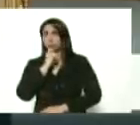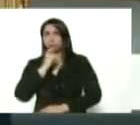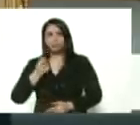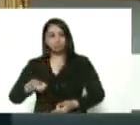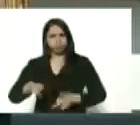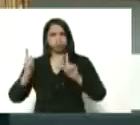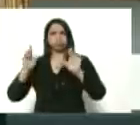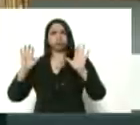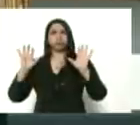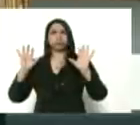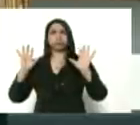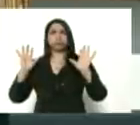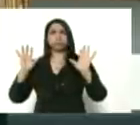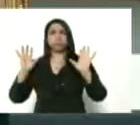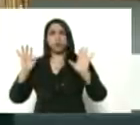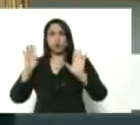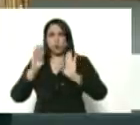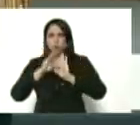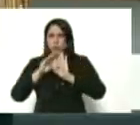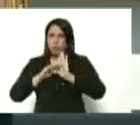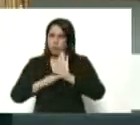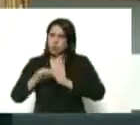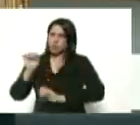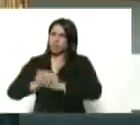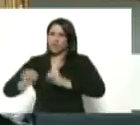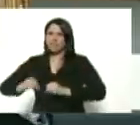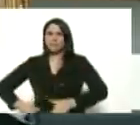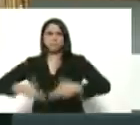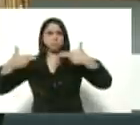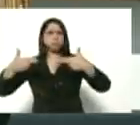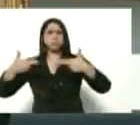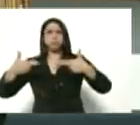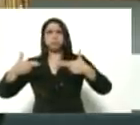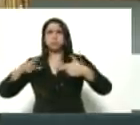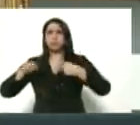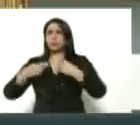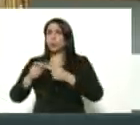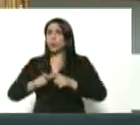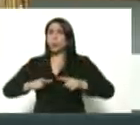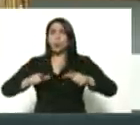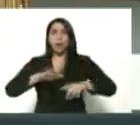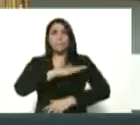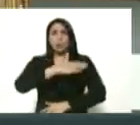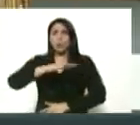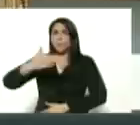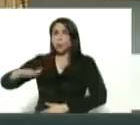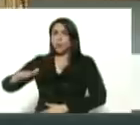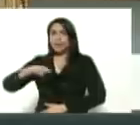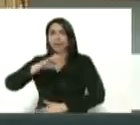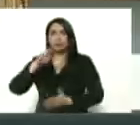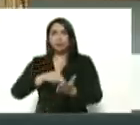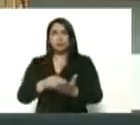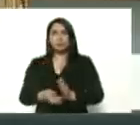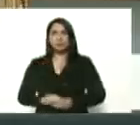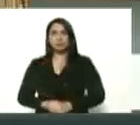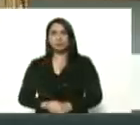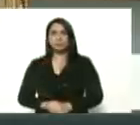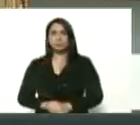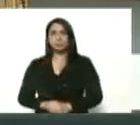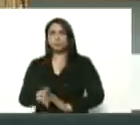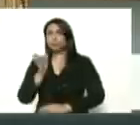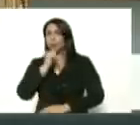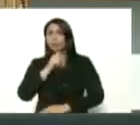activar un protocolo de defensa armada de ningún lugar de la costa nacional. No